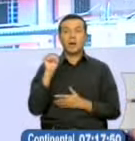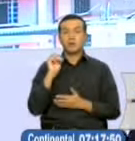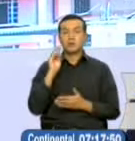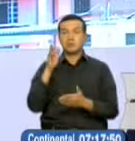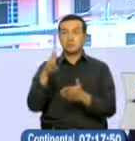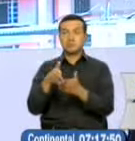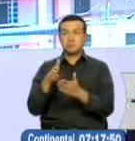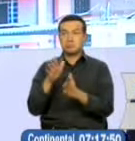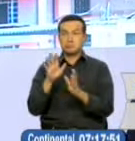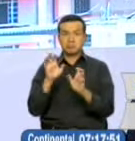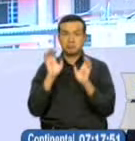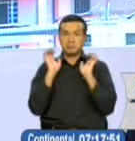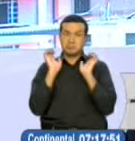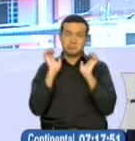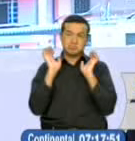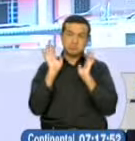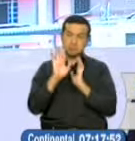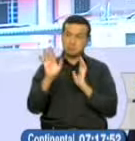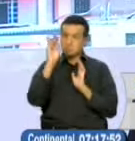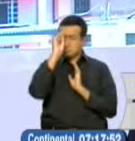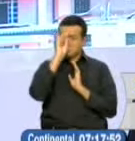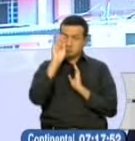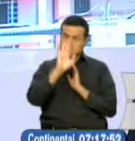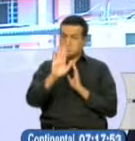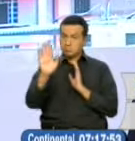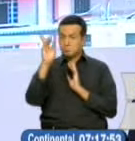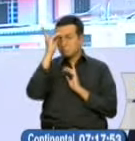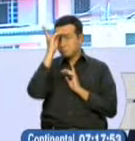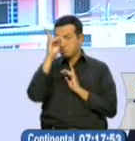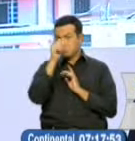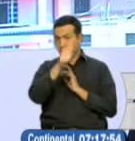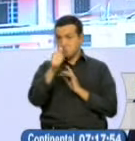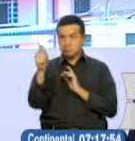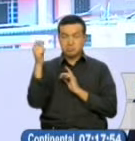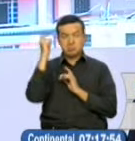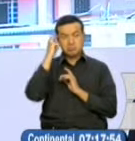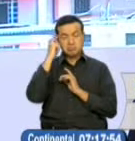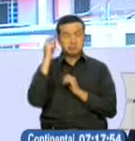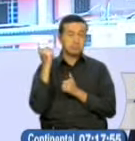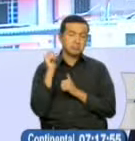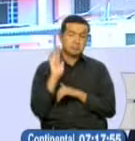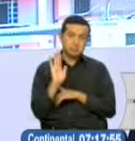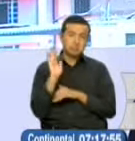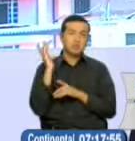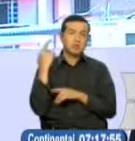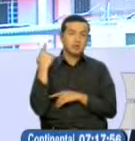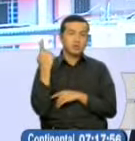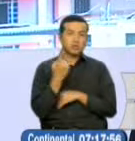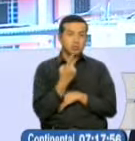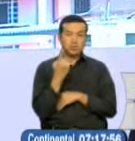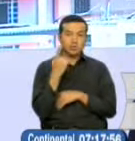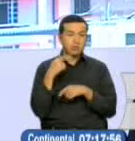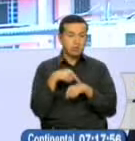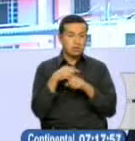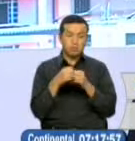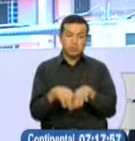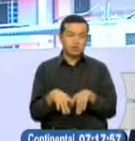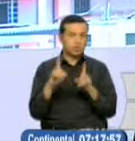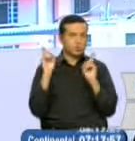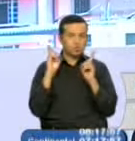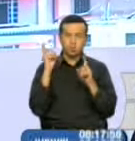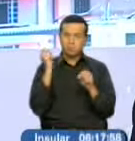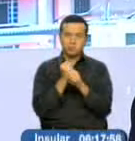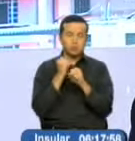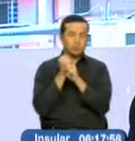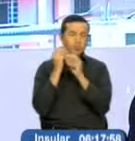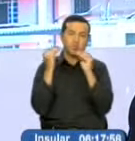respetamos su posición, cada quien toma las posiciones que considere pertinente, pero nosotros no tenemos tiempo que perder. Hay muchísimo trabajo